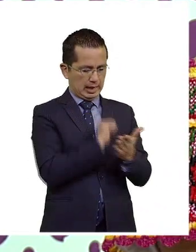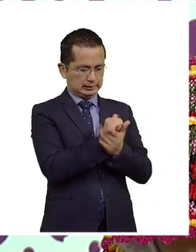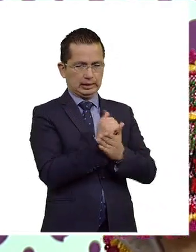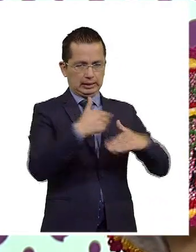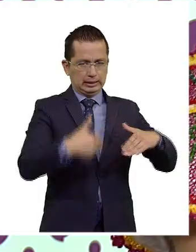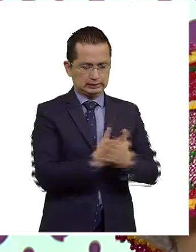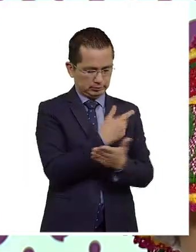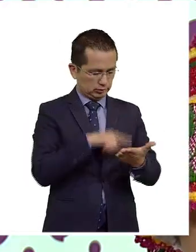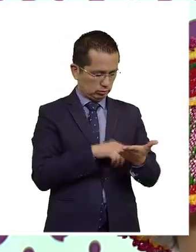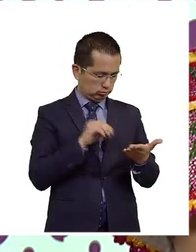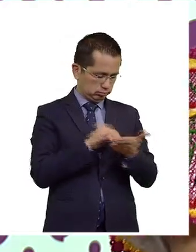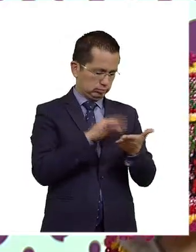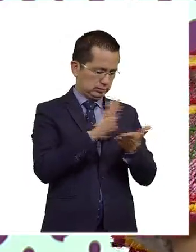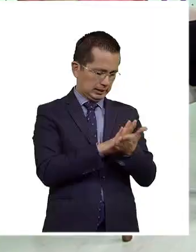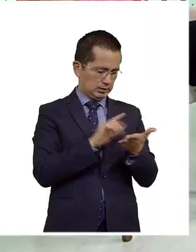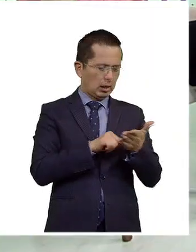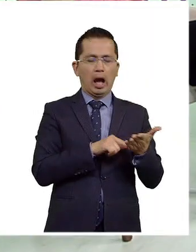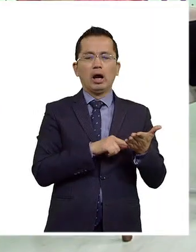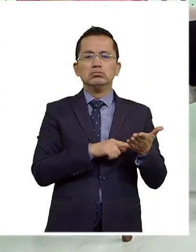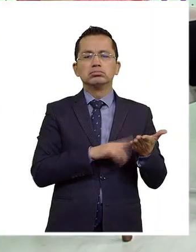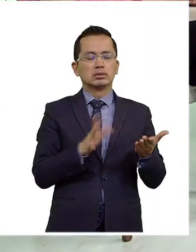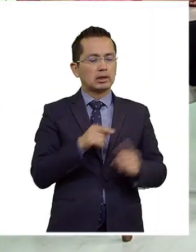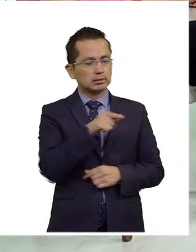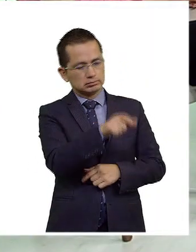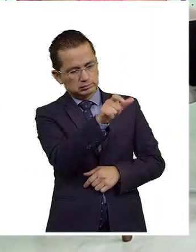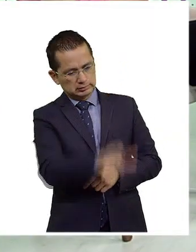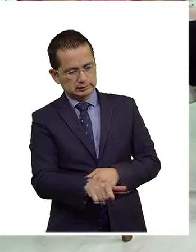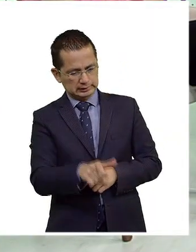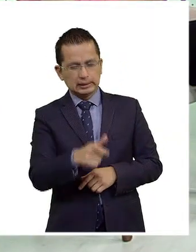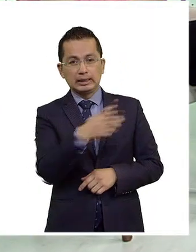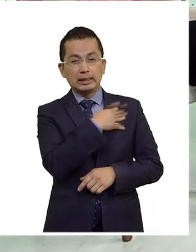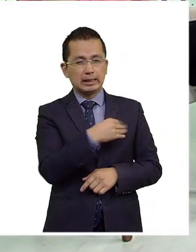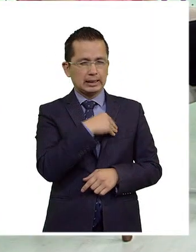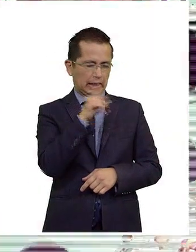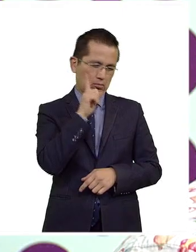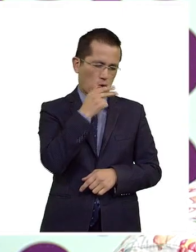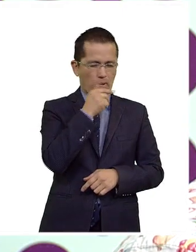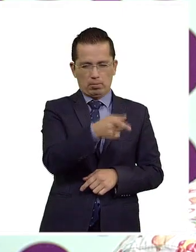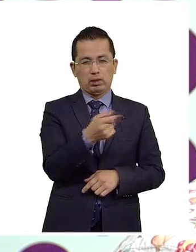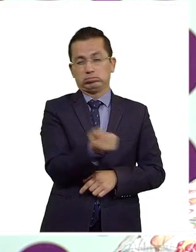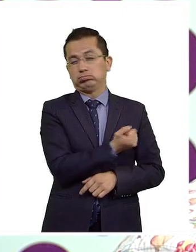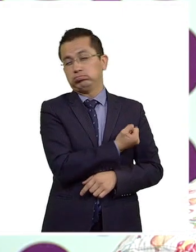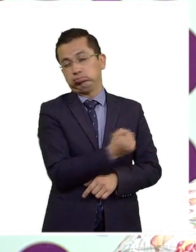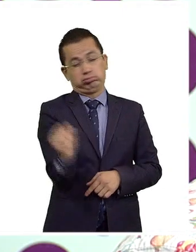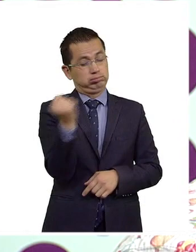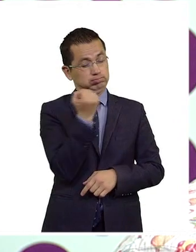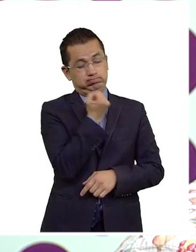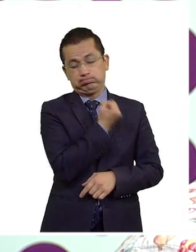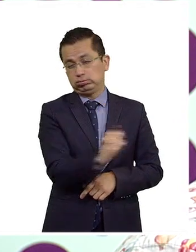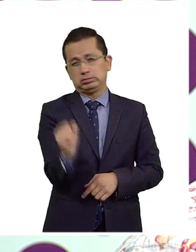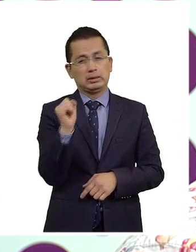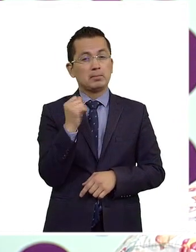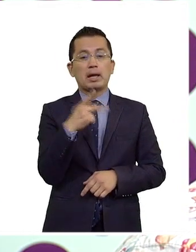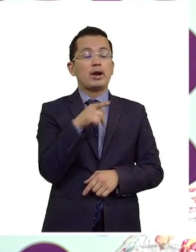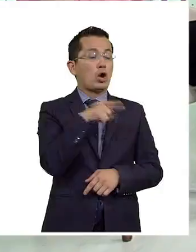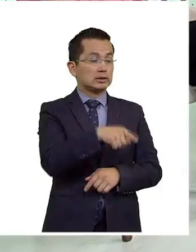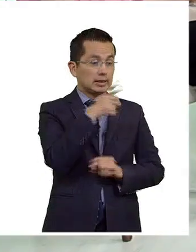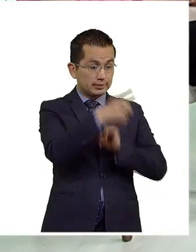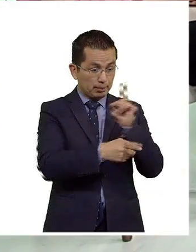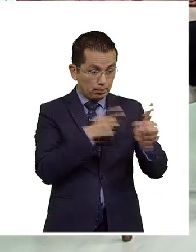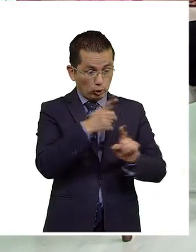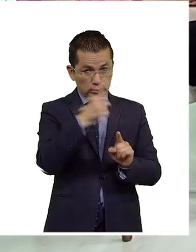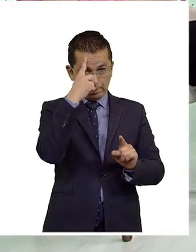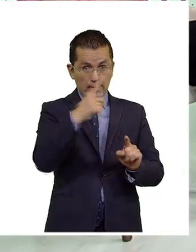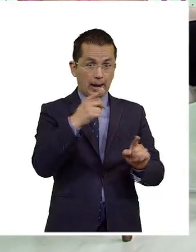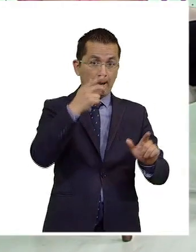tu hija haya sido muy destacada en algún deporte que se diferencie por géneros, pues ya no puede